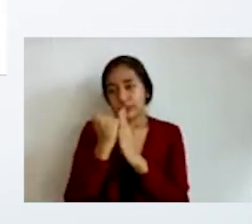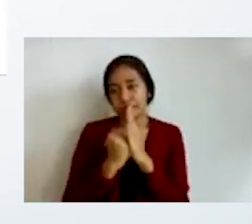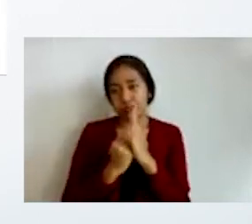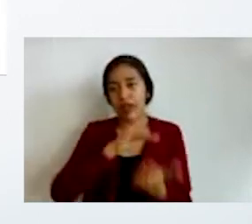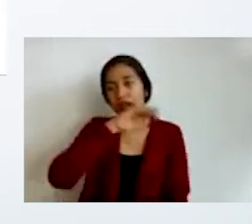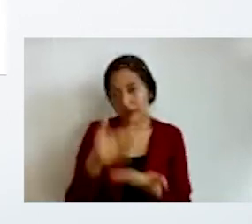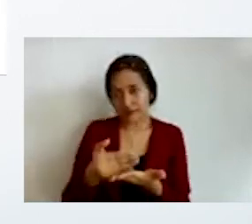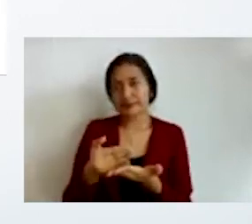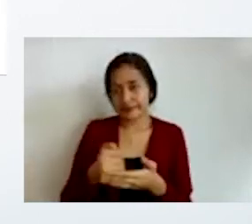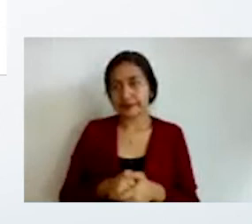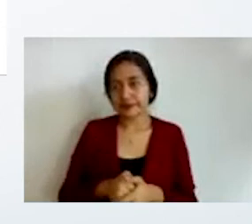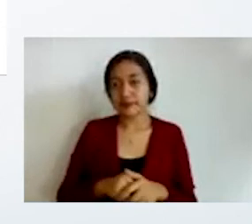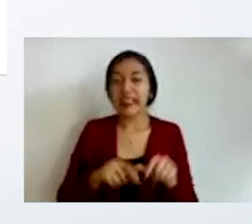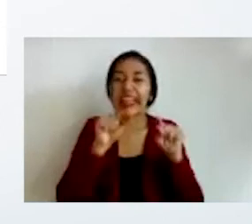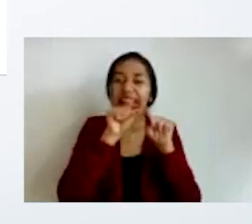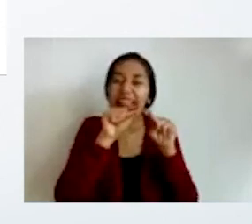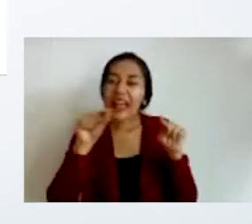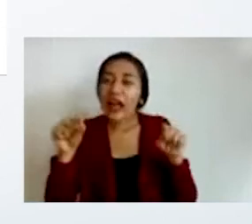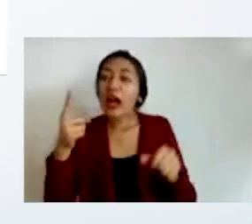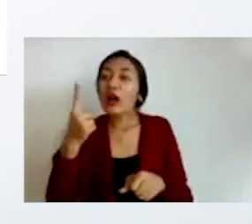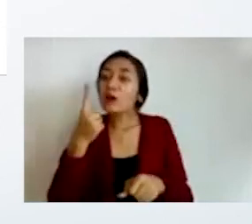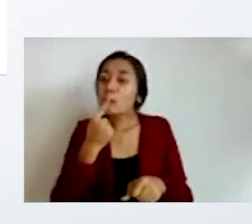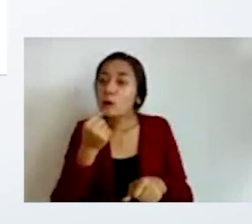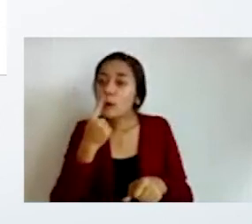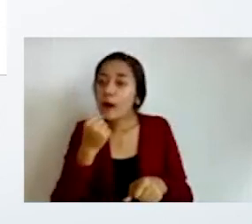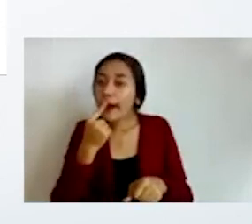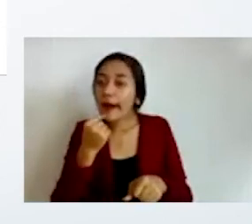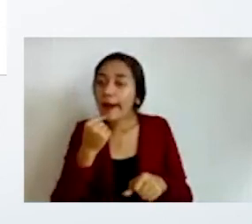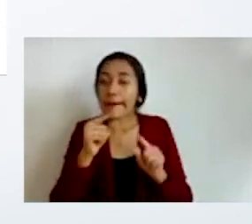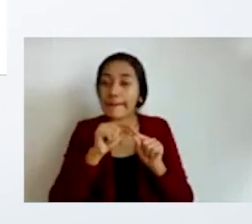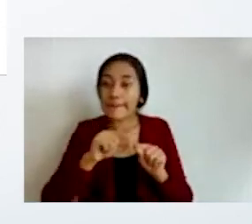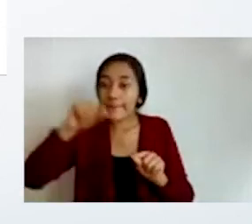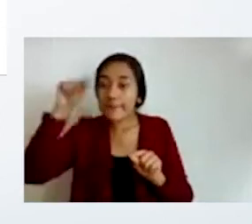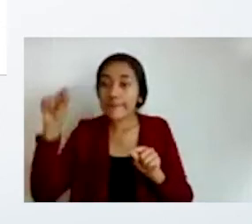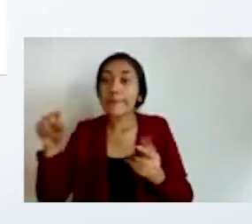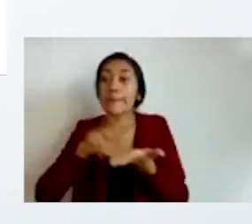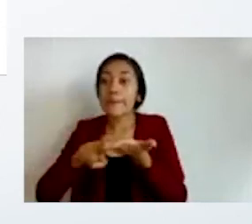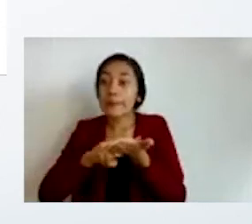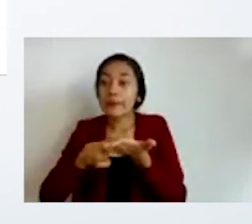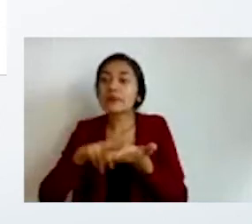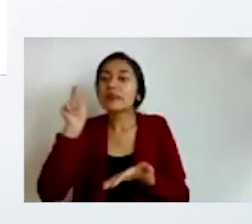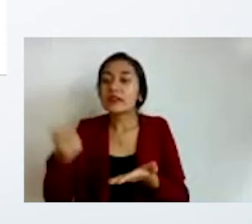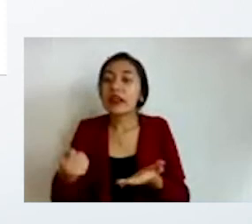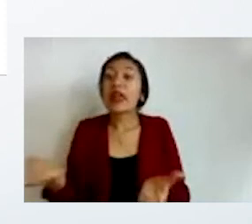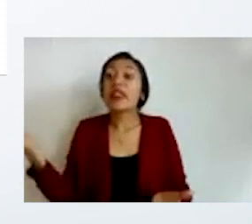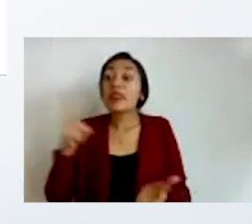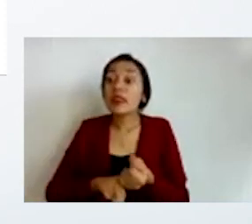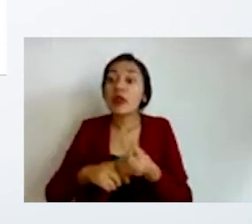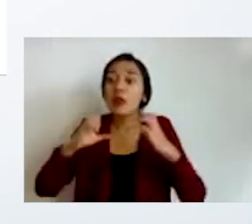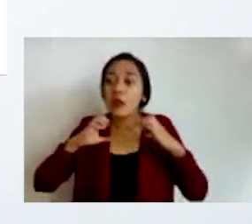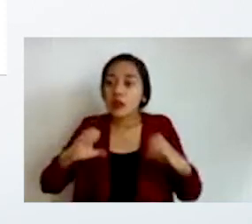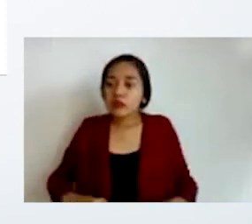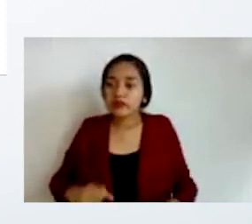roja y verde representan la producción de anticuerpos. La verde son los IgM, que